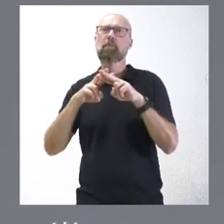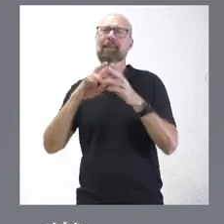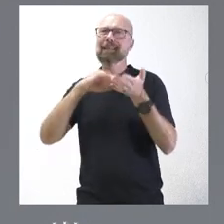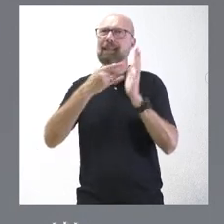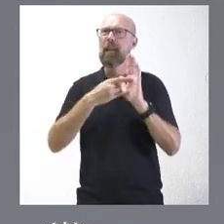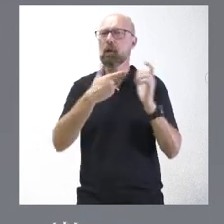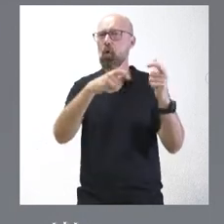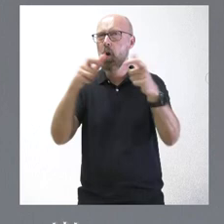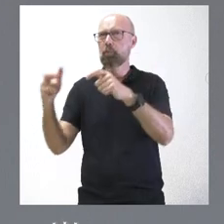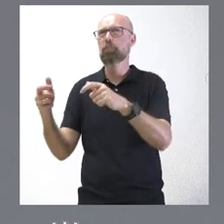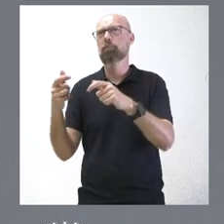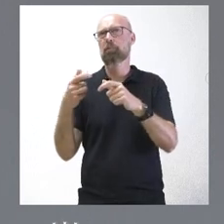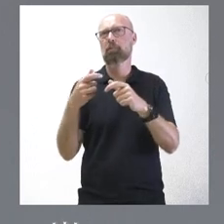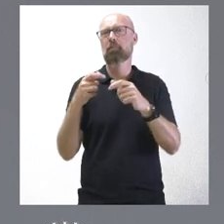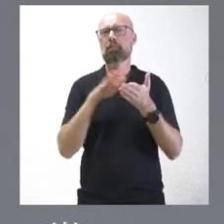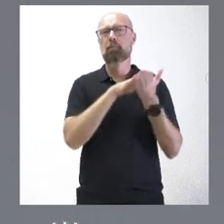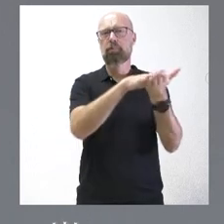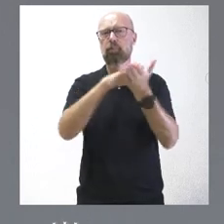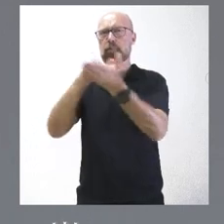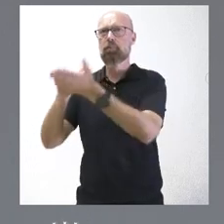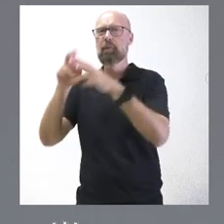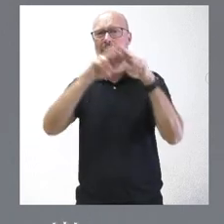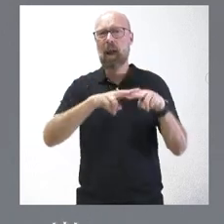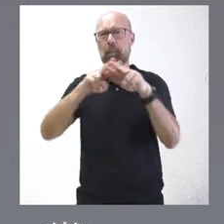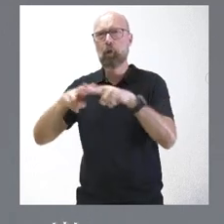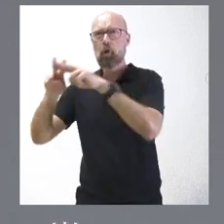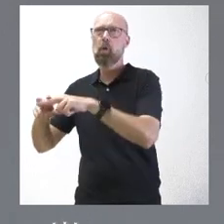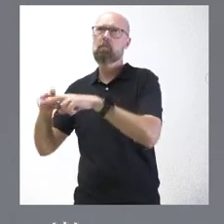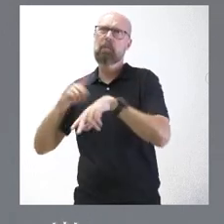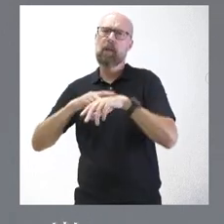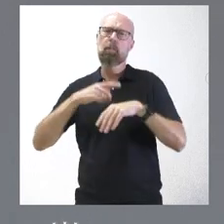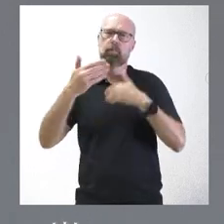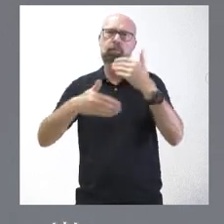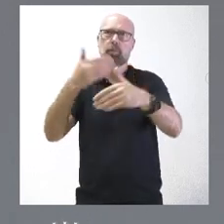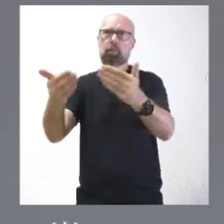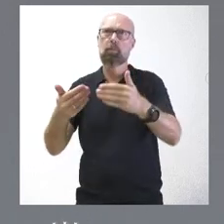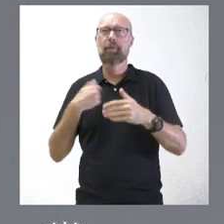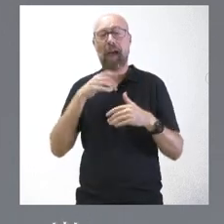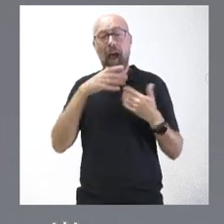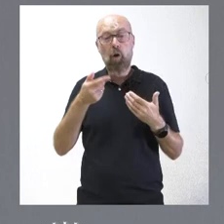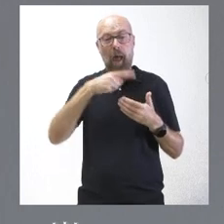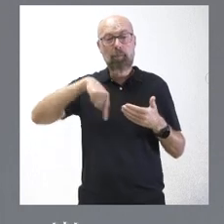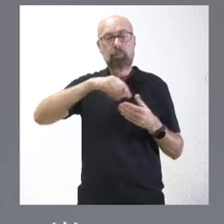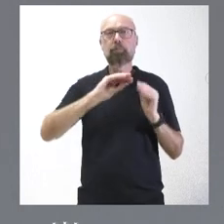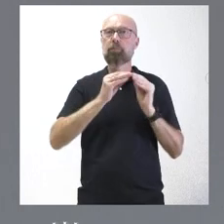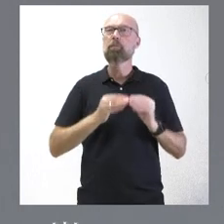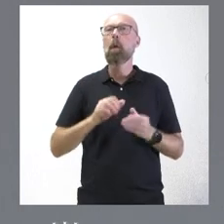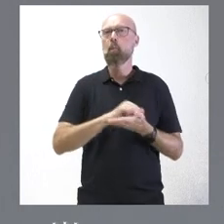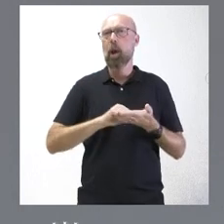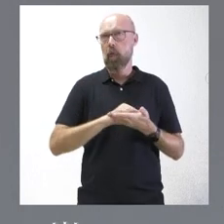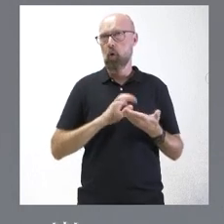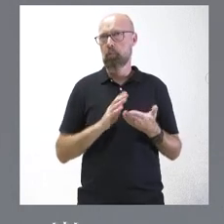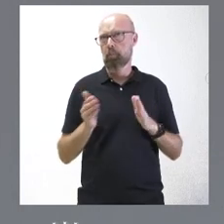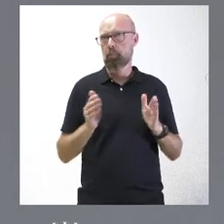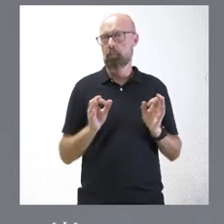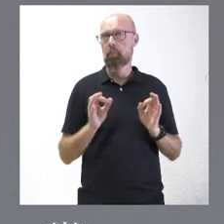órganos y demás Entonces está en proceso de redacción de ese texto a partir de ahí se